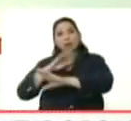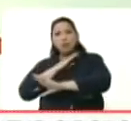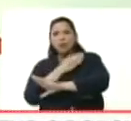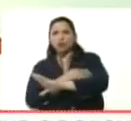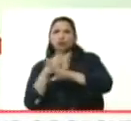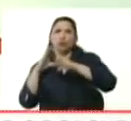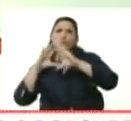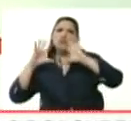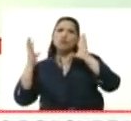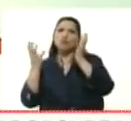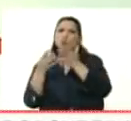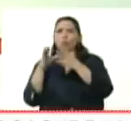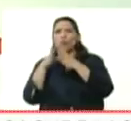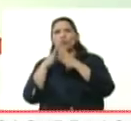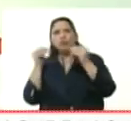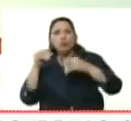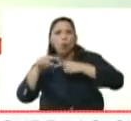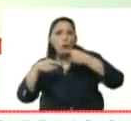todos los tiempos.